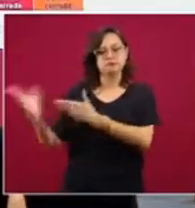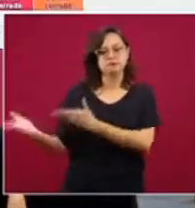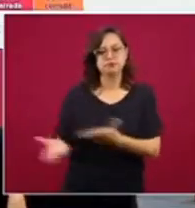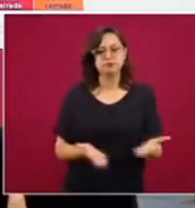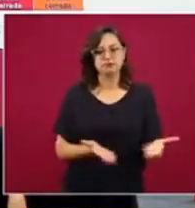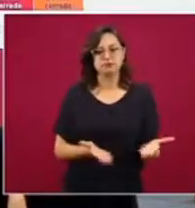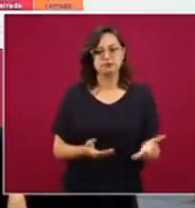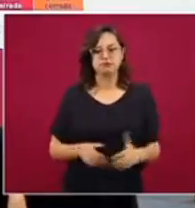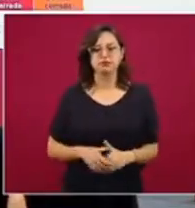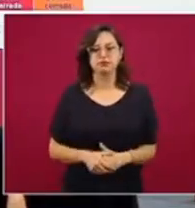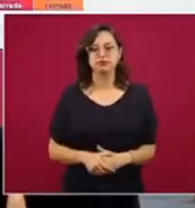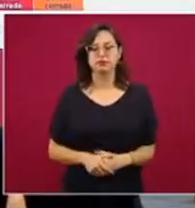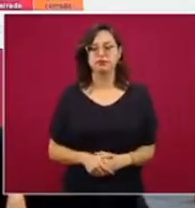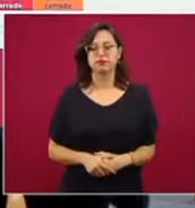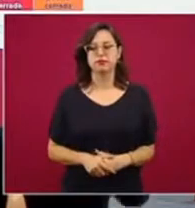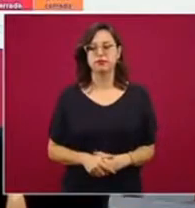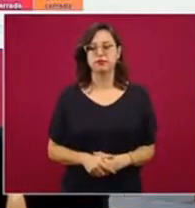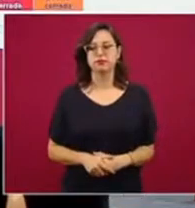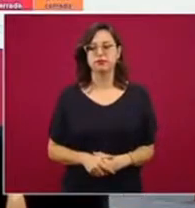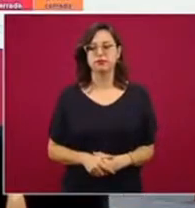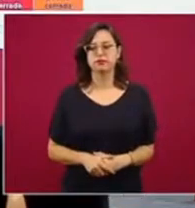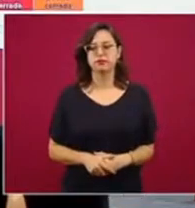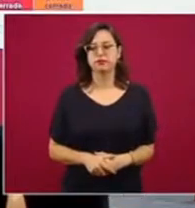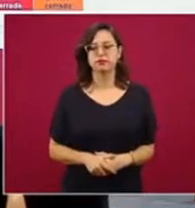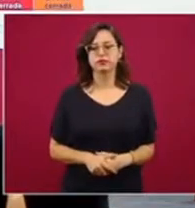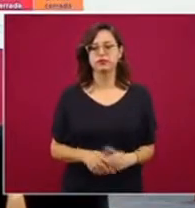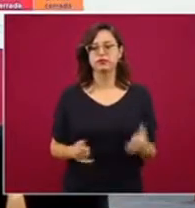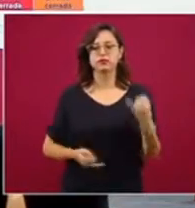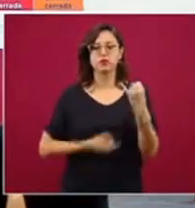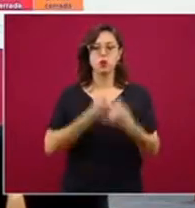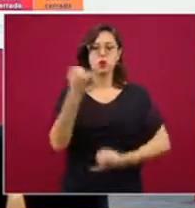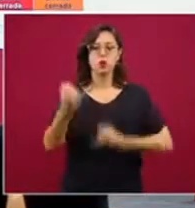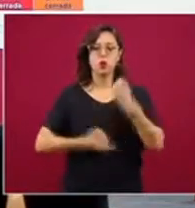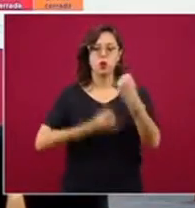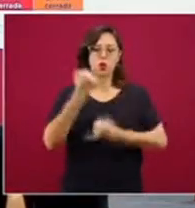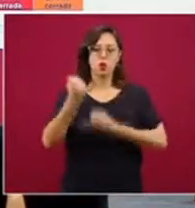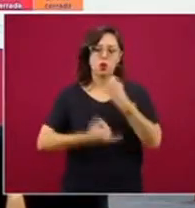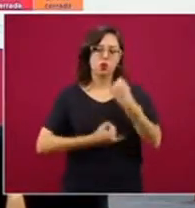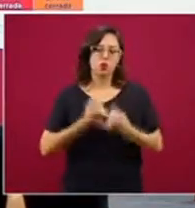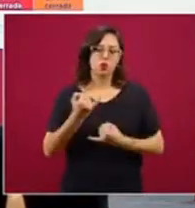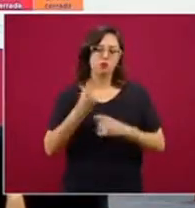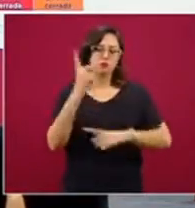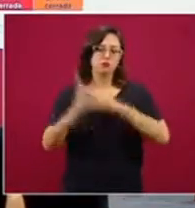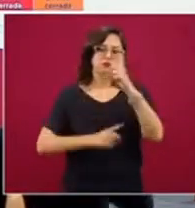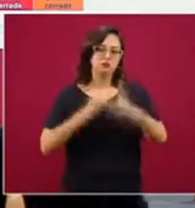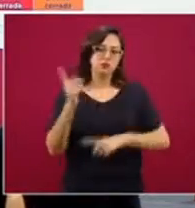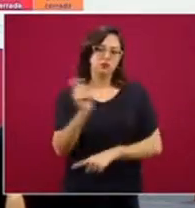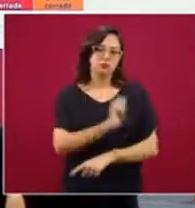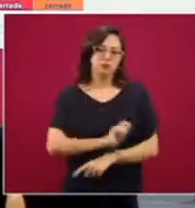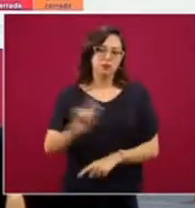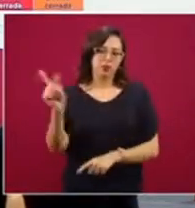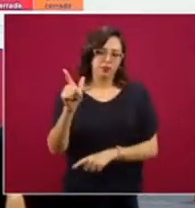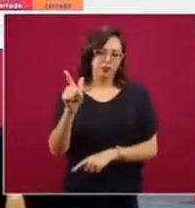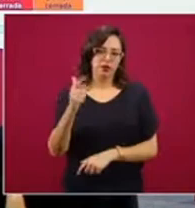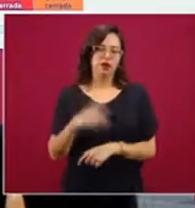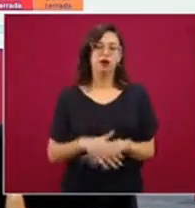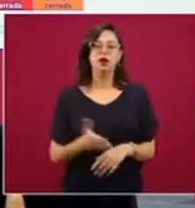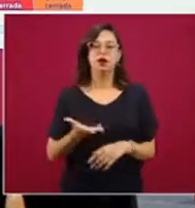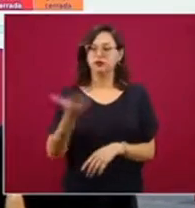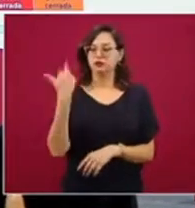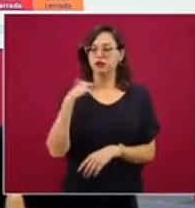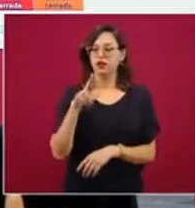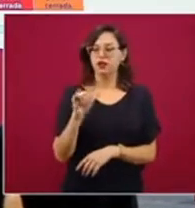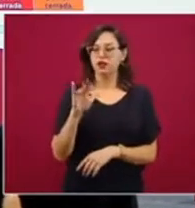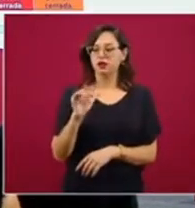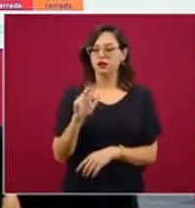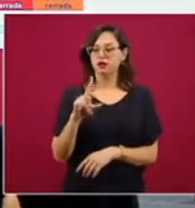o de amistad estén en el espacio. Juegos de deportes profesionales, ya lo explicaba el doctor Ricardo Cortés,